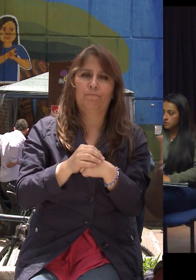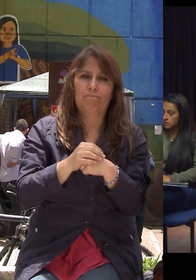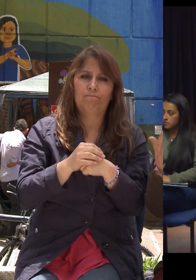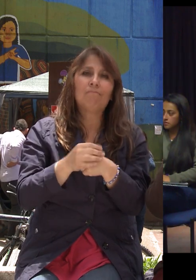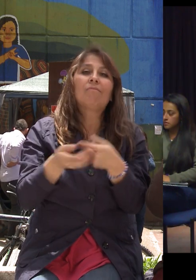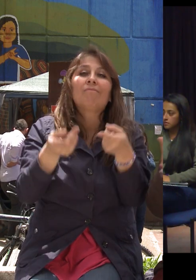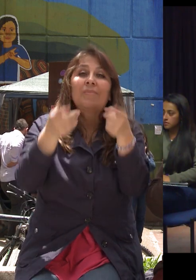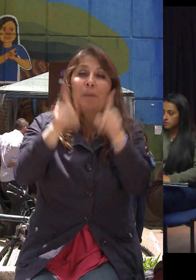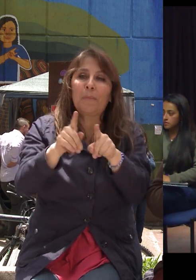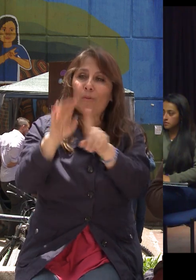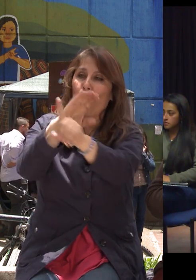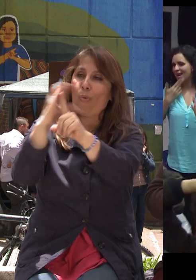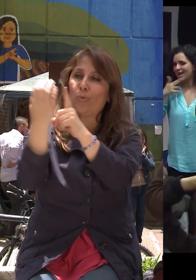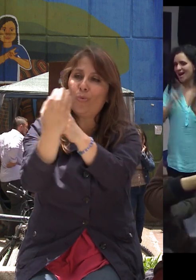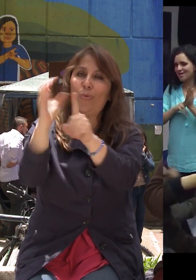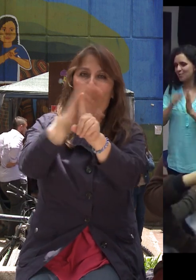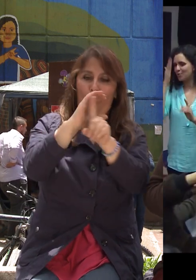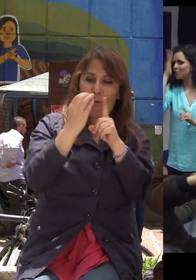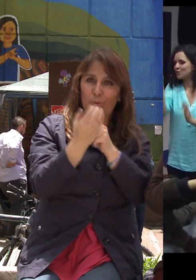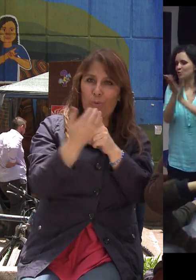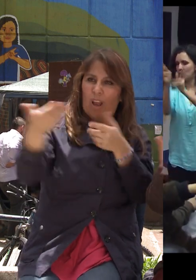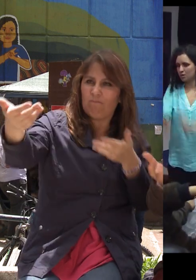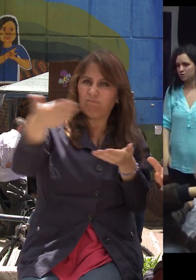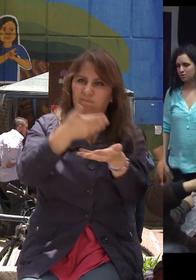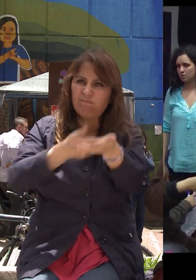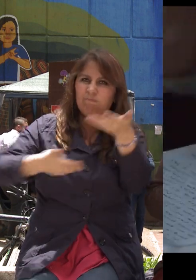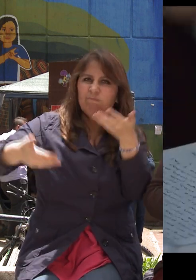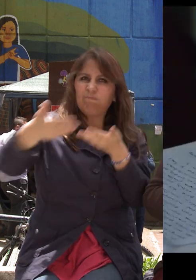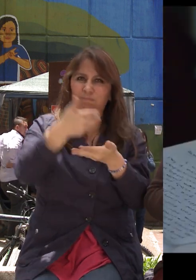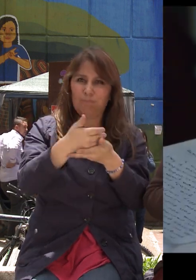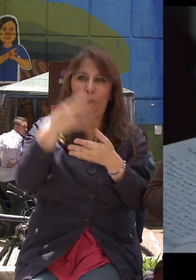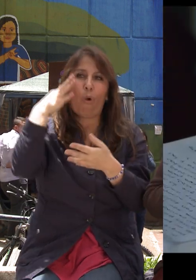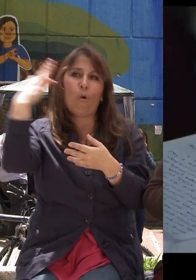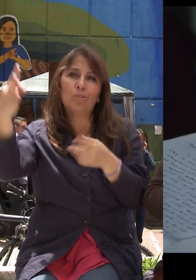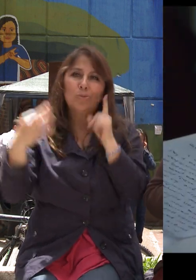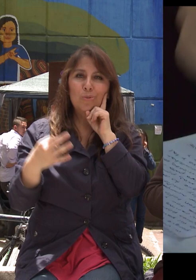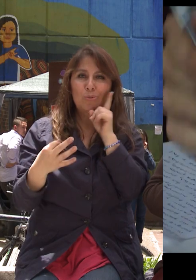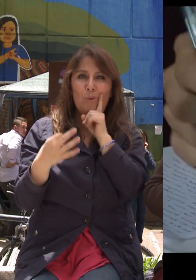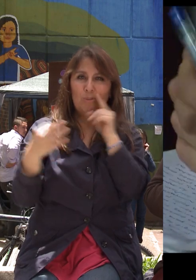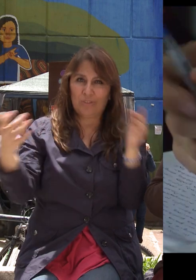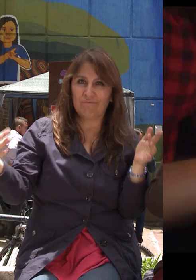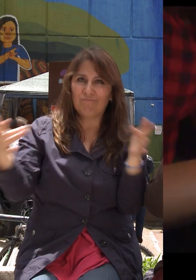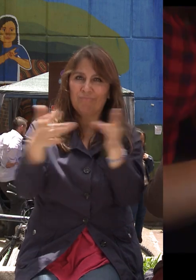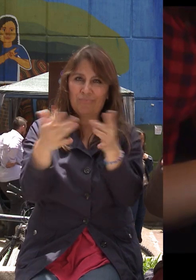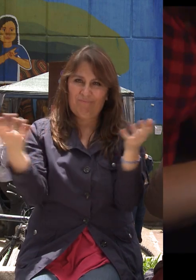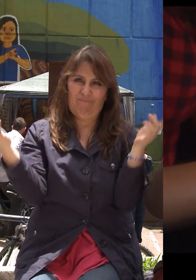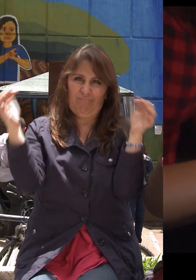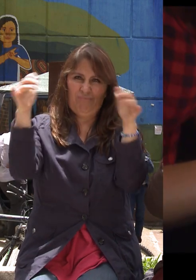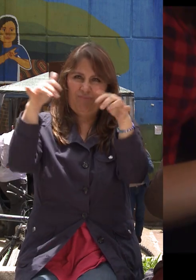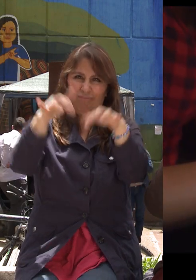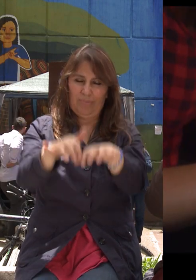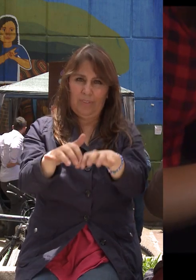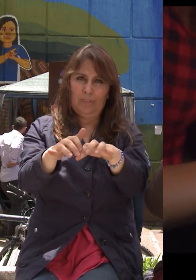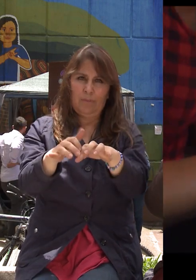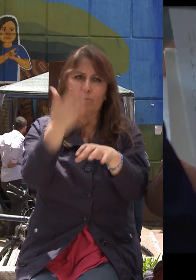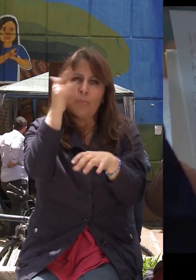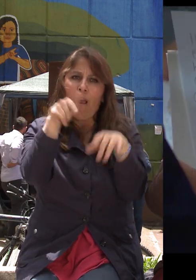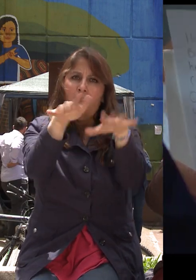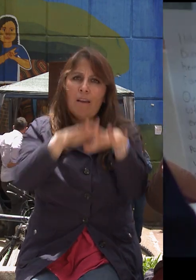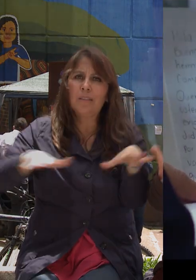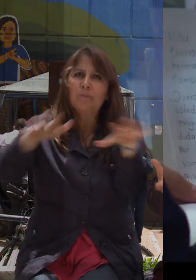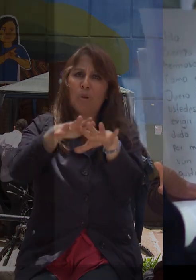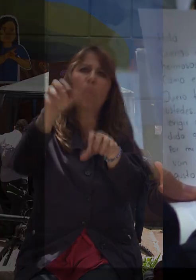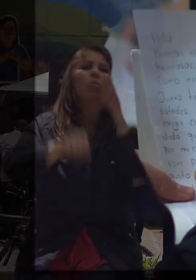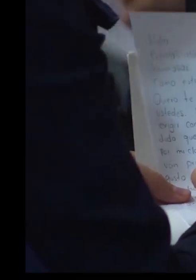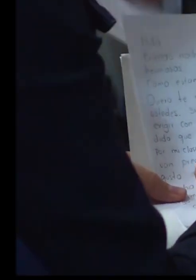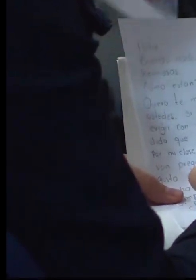encuentren las culturas, es decir, los oyentes y los sordos, porque este es un espacio que se ha ido convirtiendo en la posibilidad